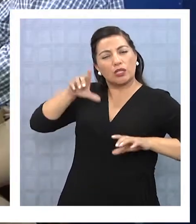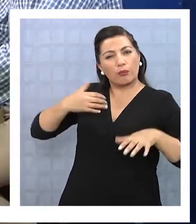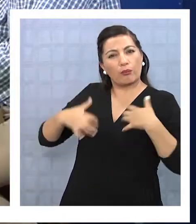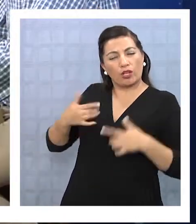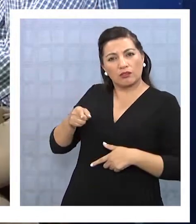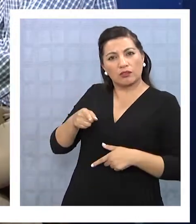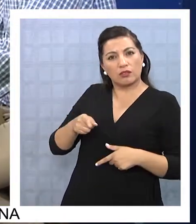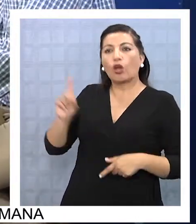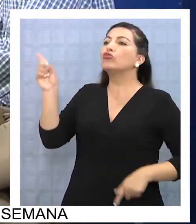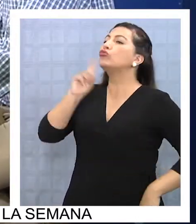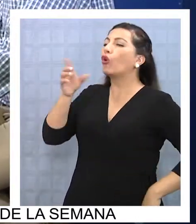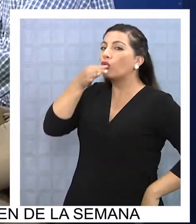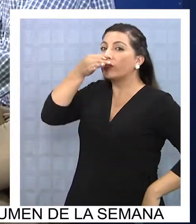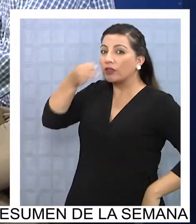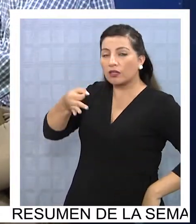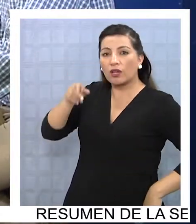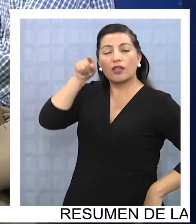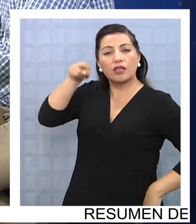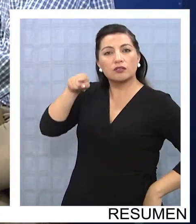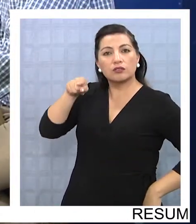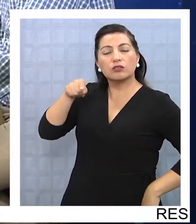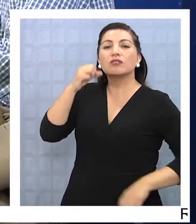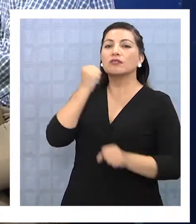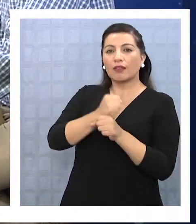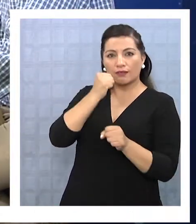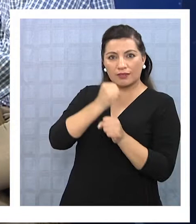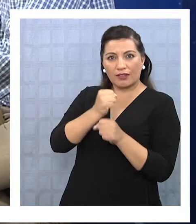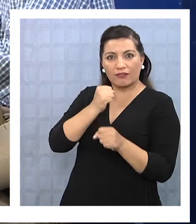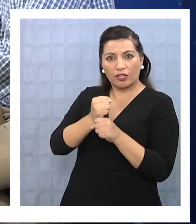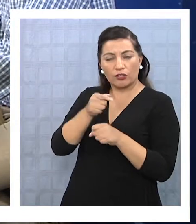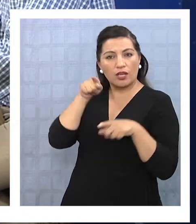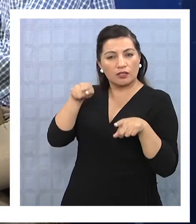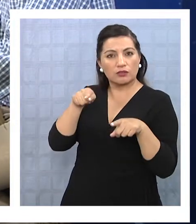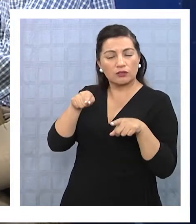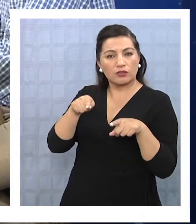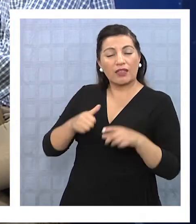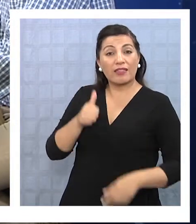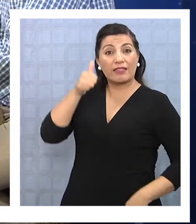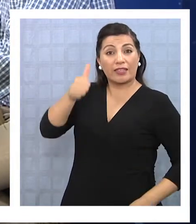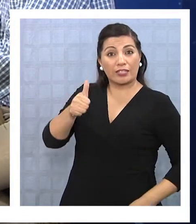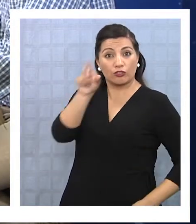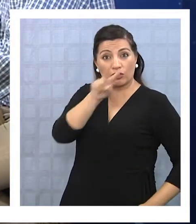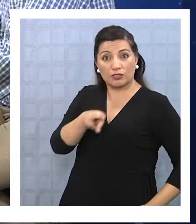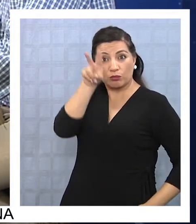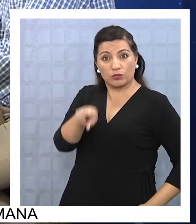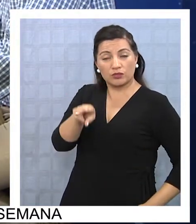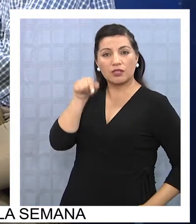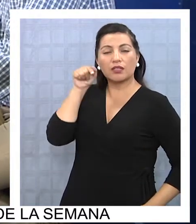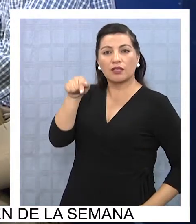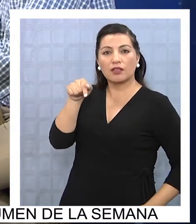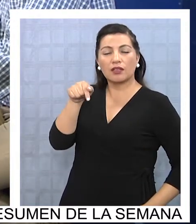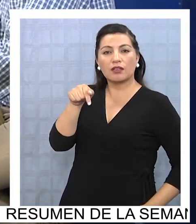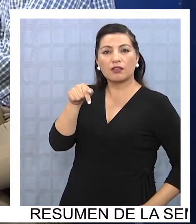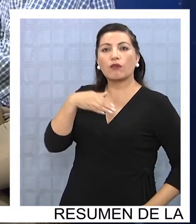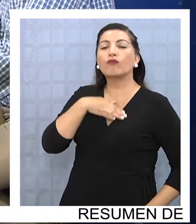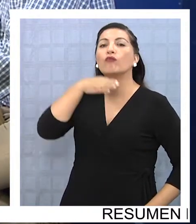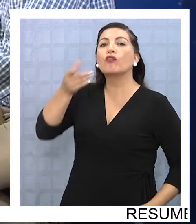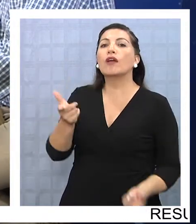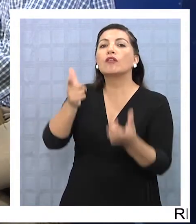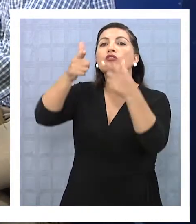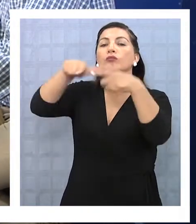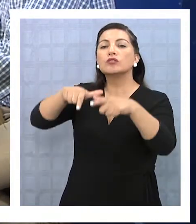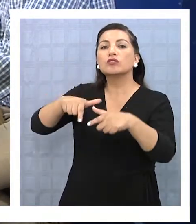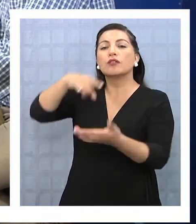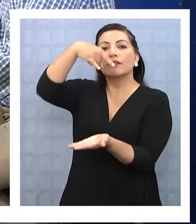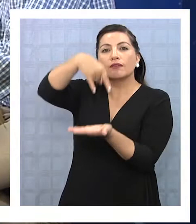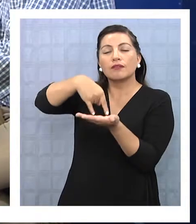digamos? porque le acabo de decir, esas son operaciones que por lo demás el director de Impuestos Internos fue a la comisión de la